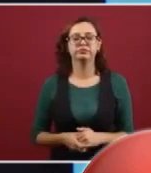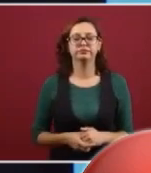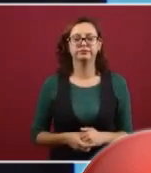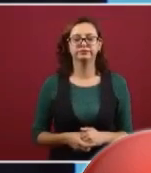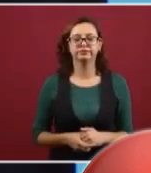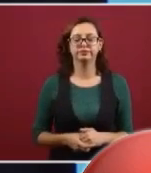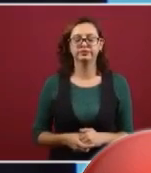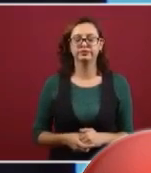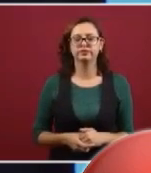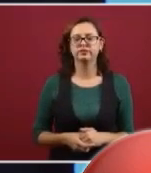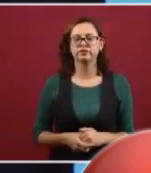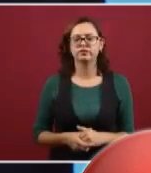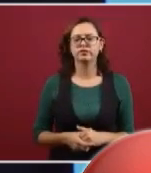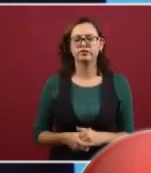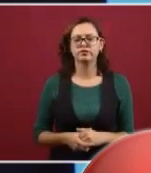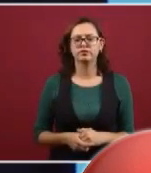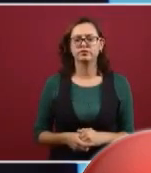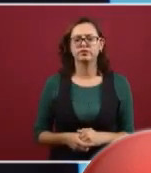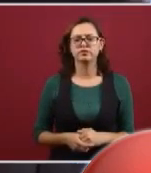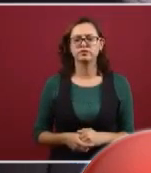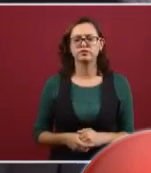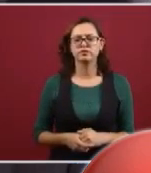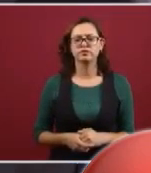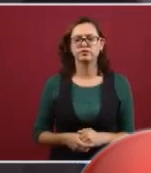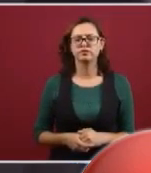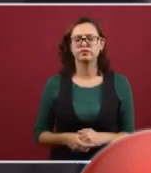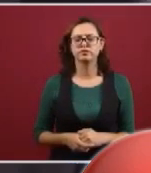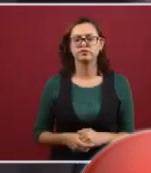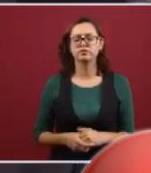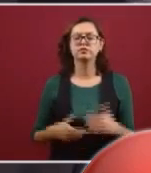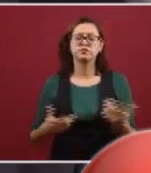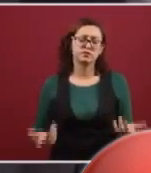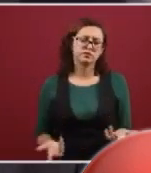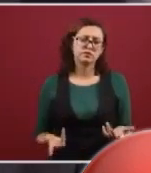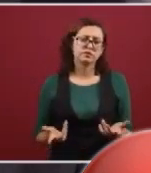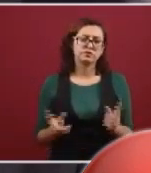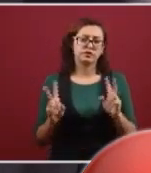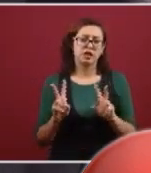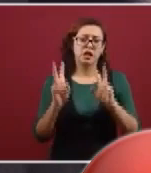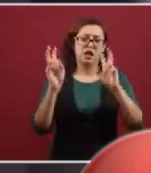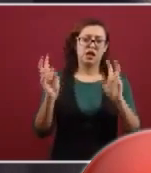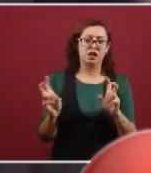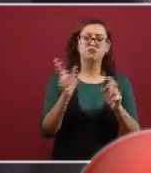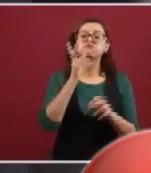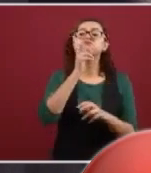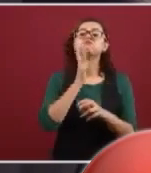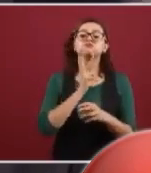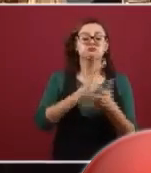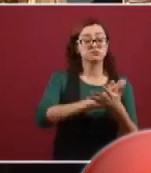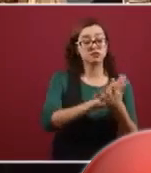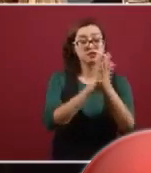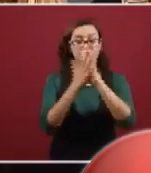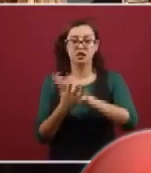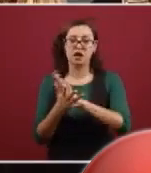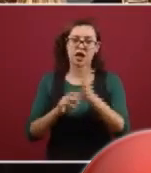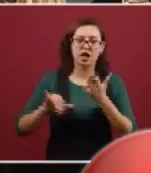Para incrementar la producción de aceite y gas, uno de los ejes fundamentales del plan de